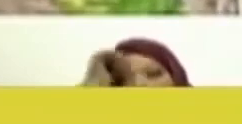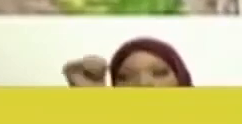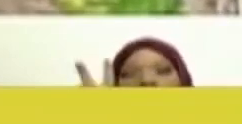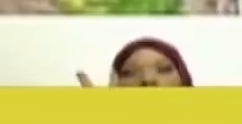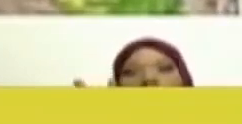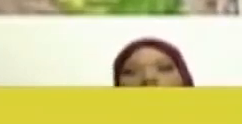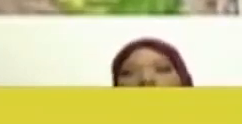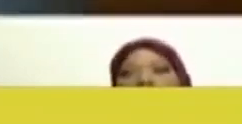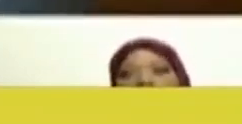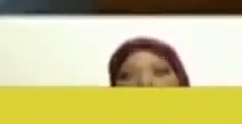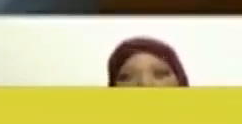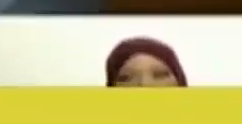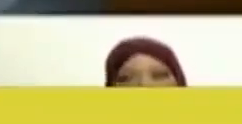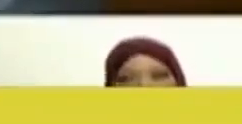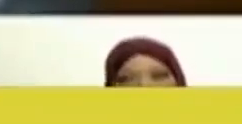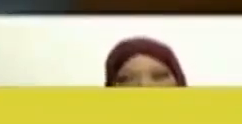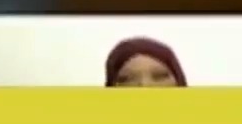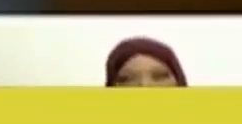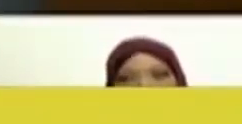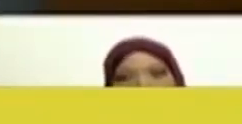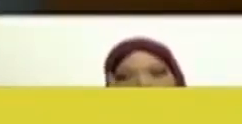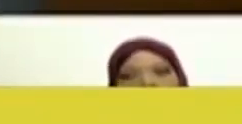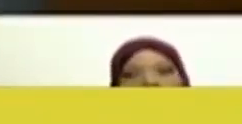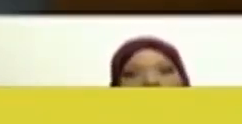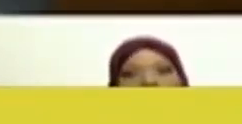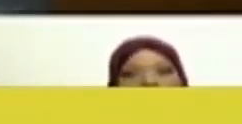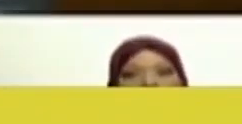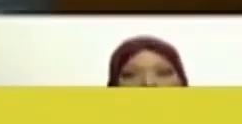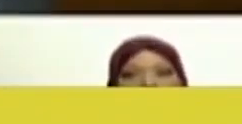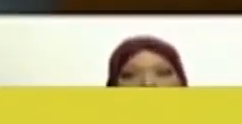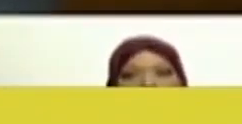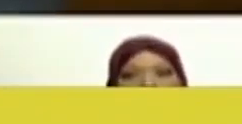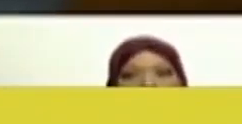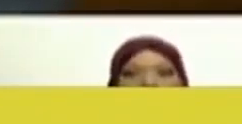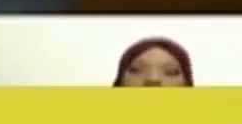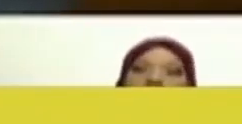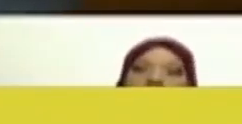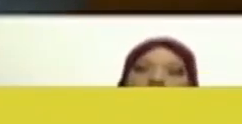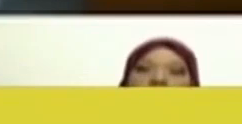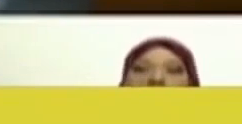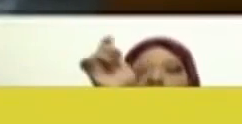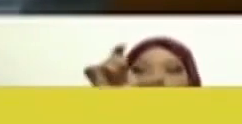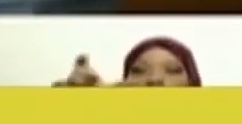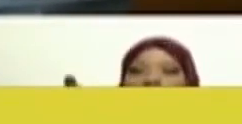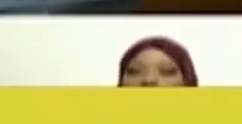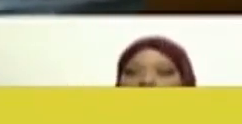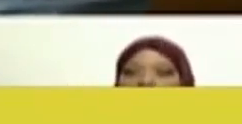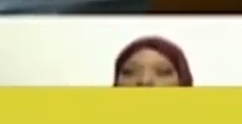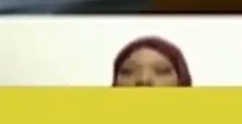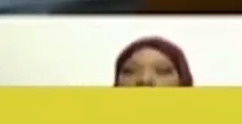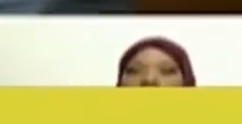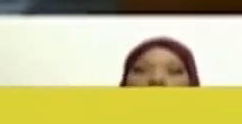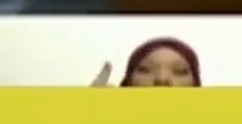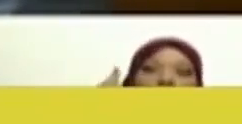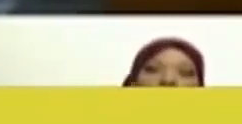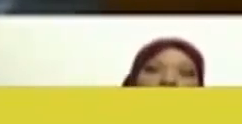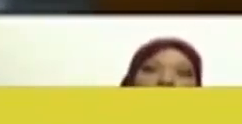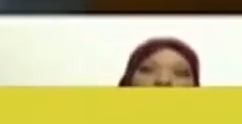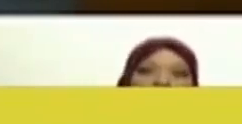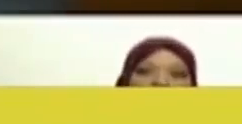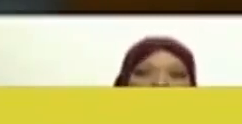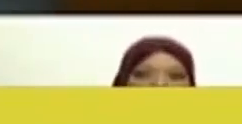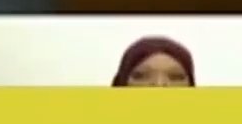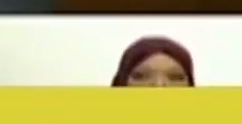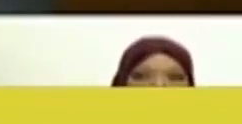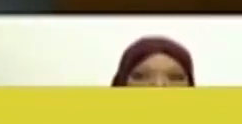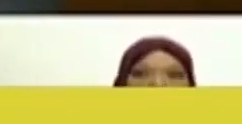de diciembre de este año 2023. Es el mapa que nos legó el libertador Simón Bolívar. Es